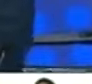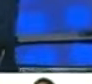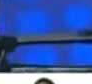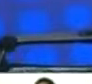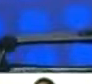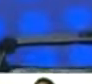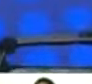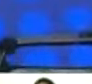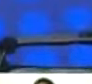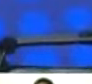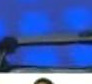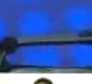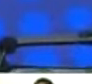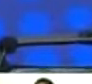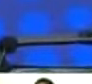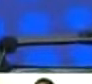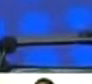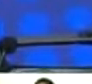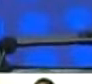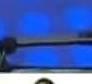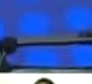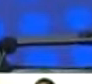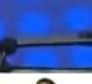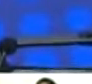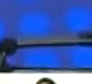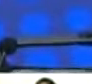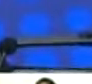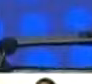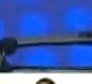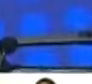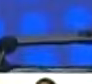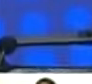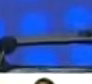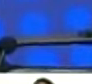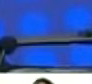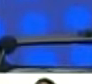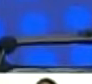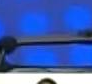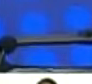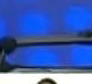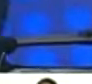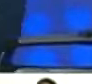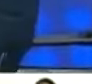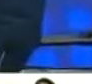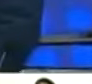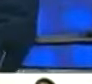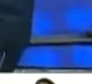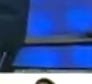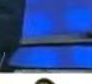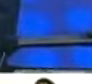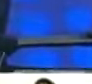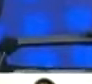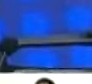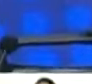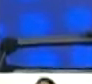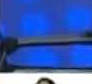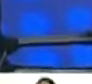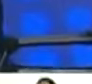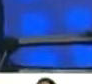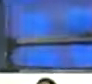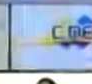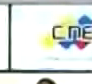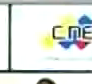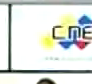Esequibo. En estos momentos podemos apreciar cómo el presidente constitucional de la República Bolivariana de Venezuela, Nicolás Maduro, recibe el acta en